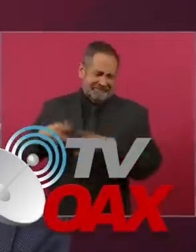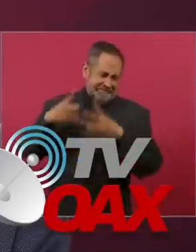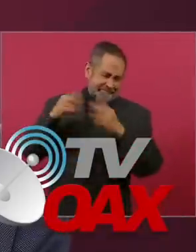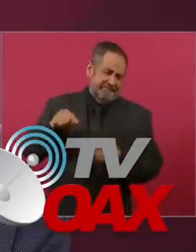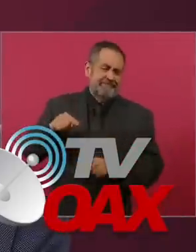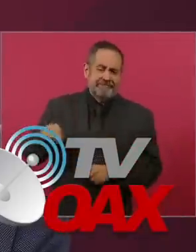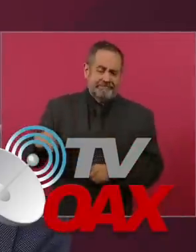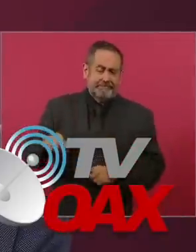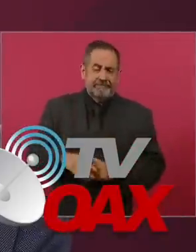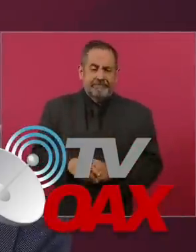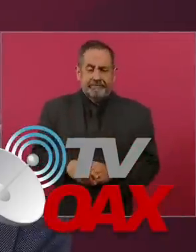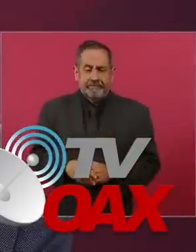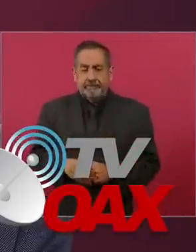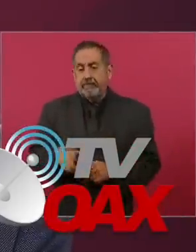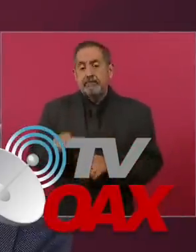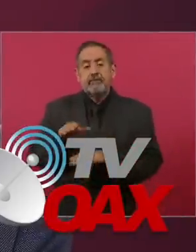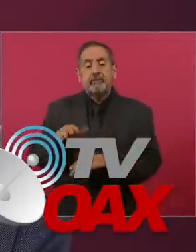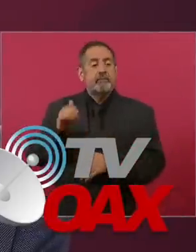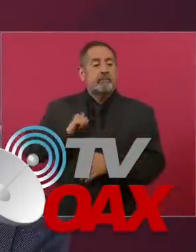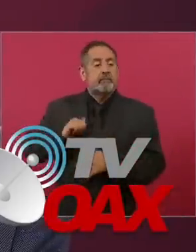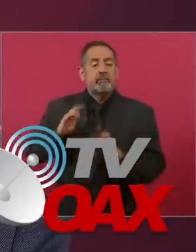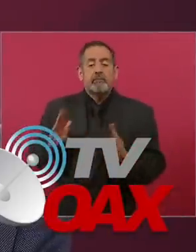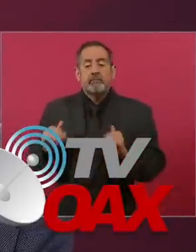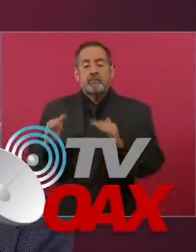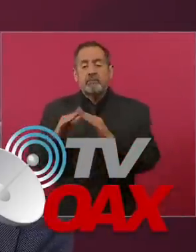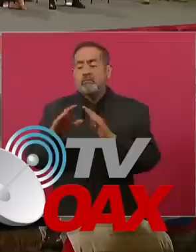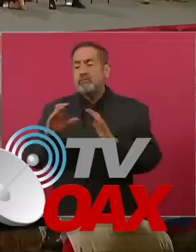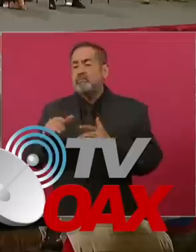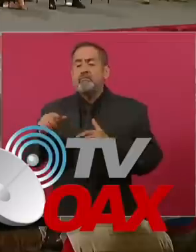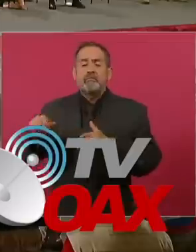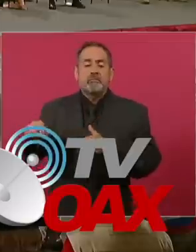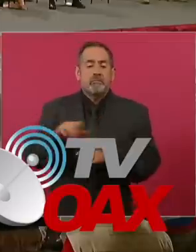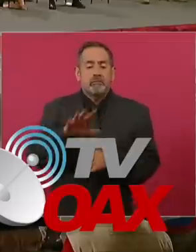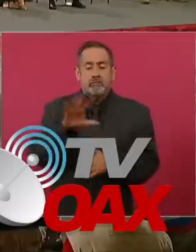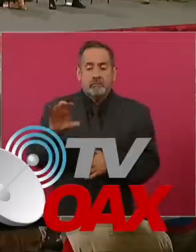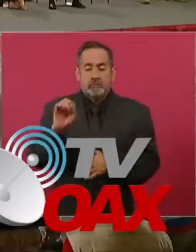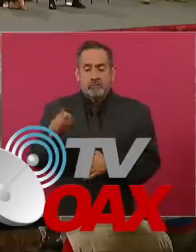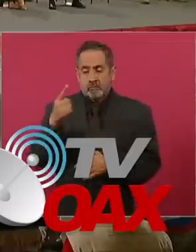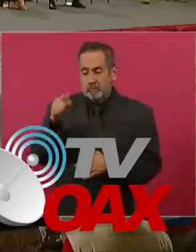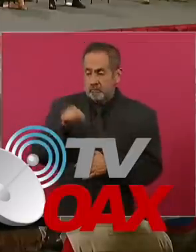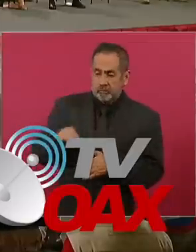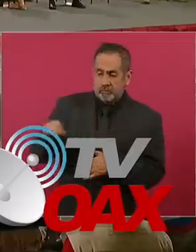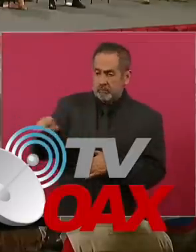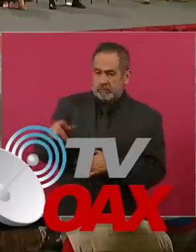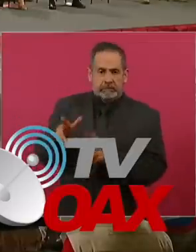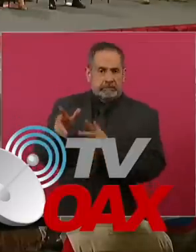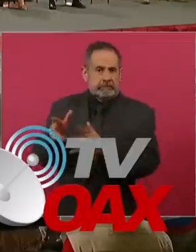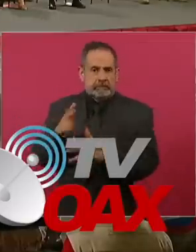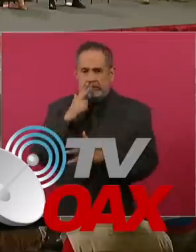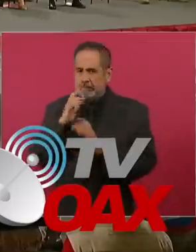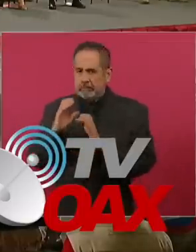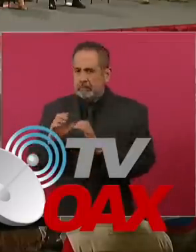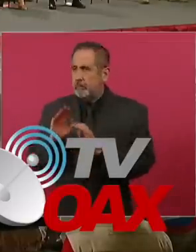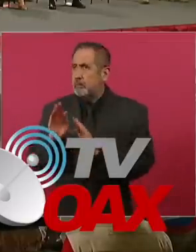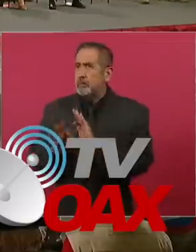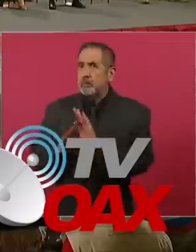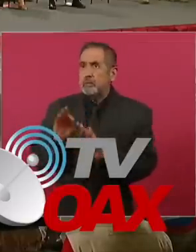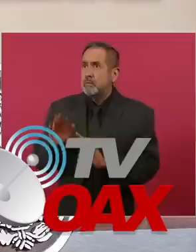En cuanto a bienes muebles, tenemos 501 bienes relativamente íntegros que se han